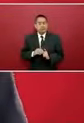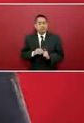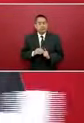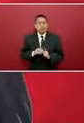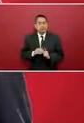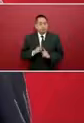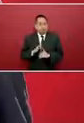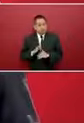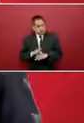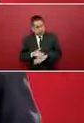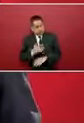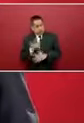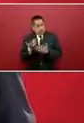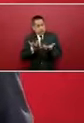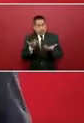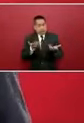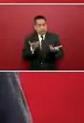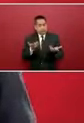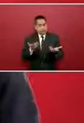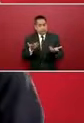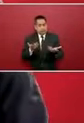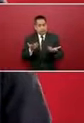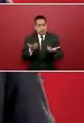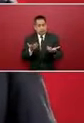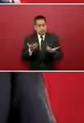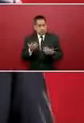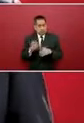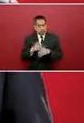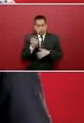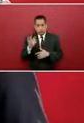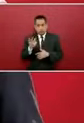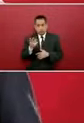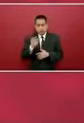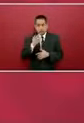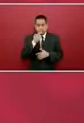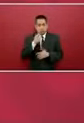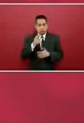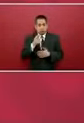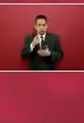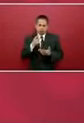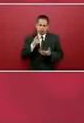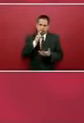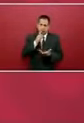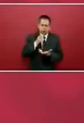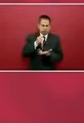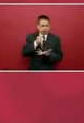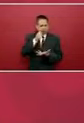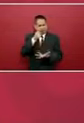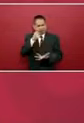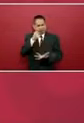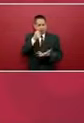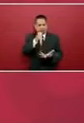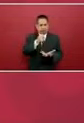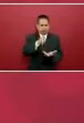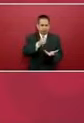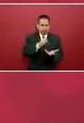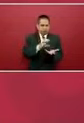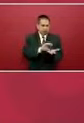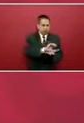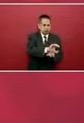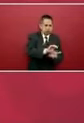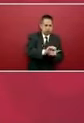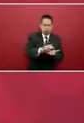que por qué no decidían sobre una bolsa de recursos y ellos